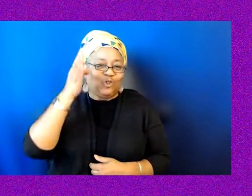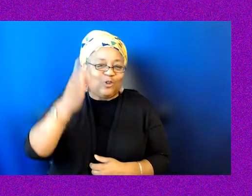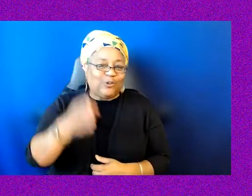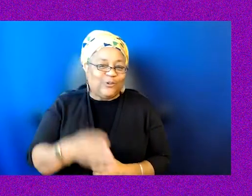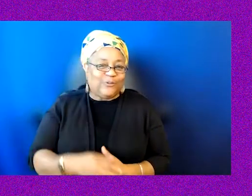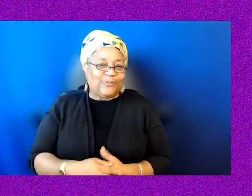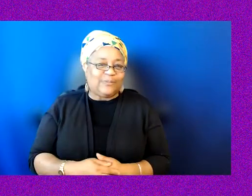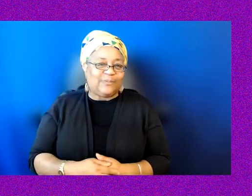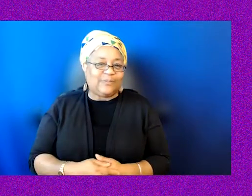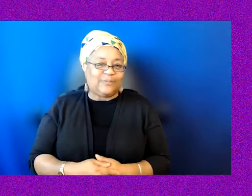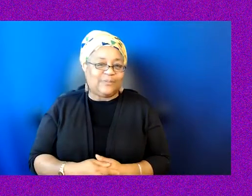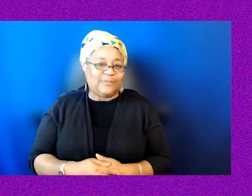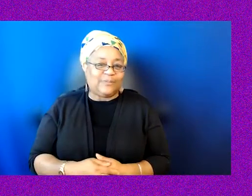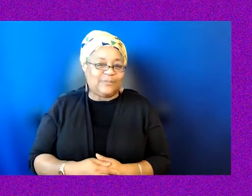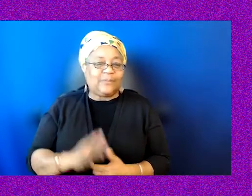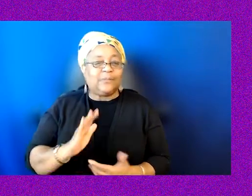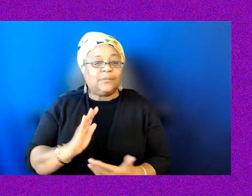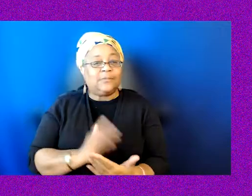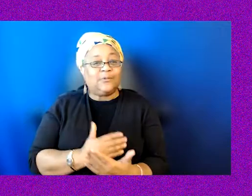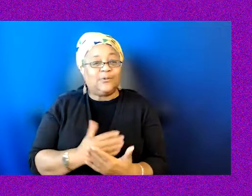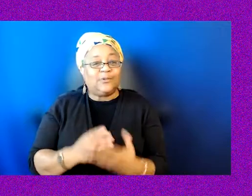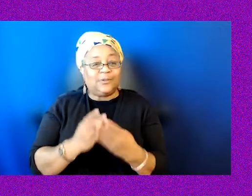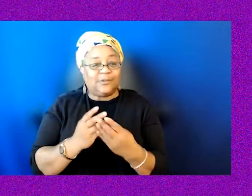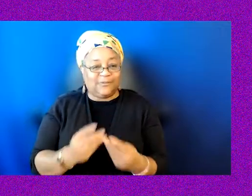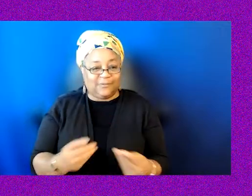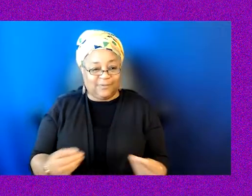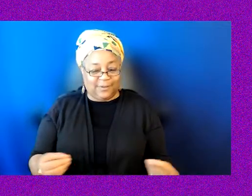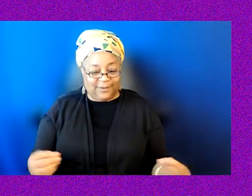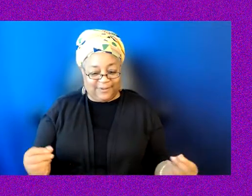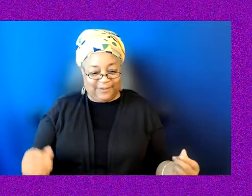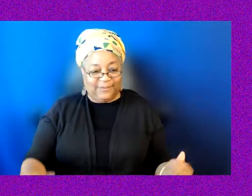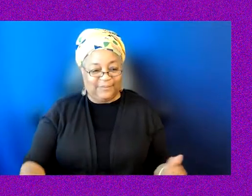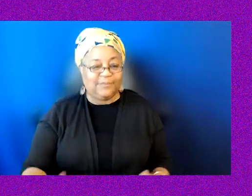de libertad algún día en el futuro.